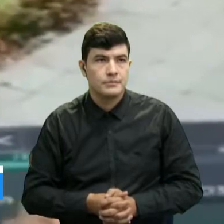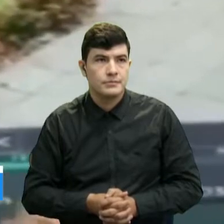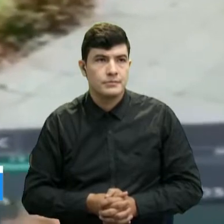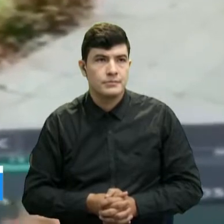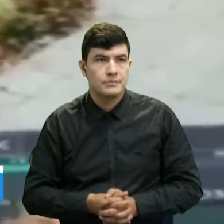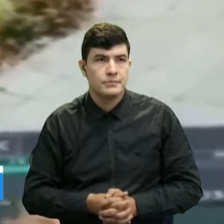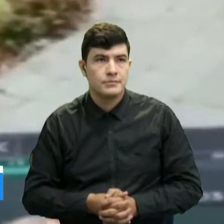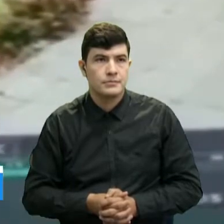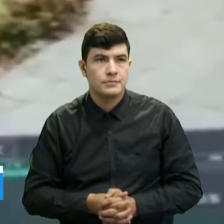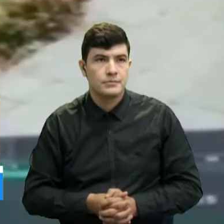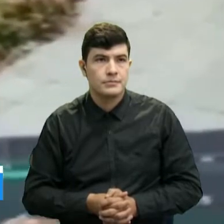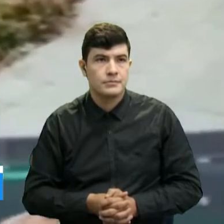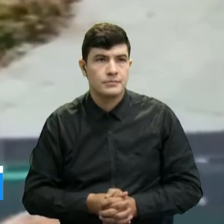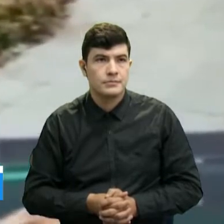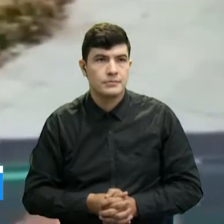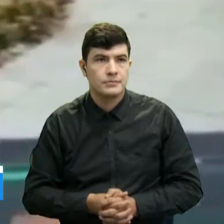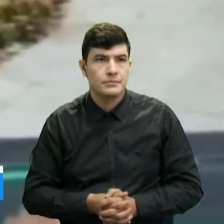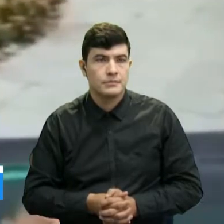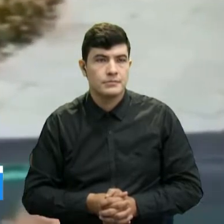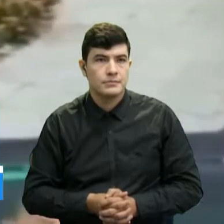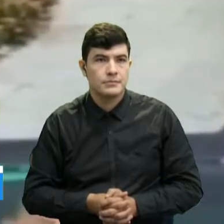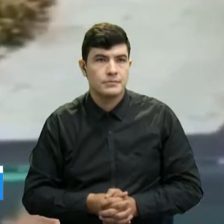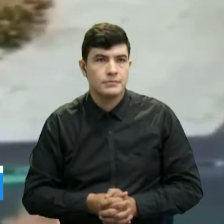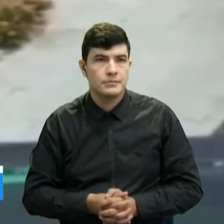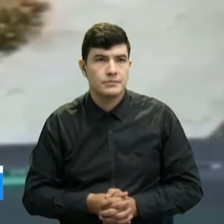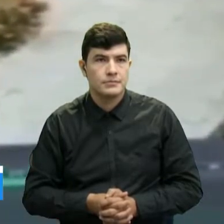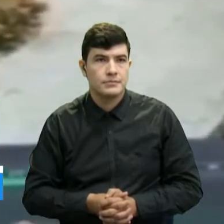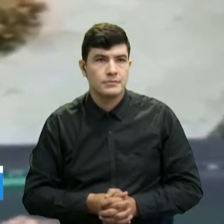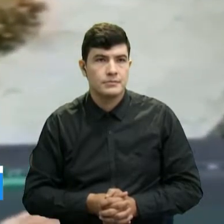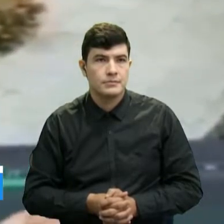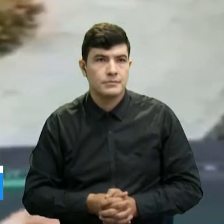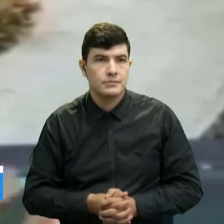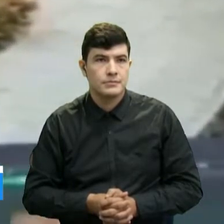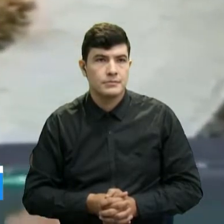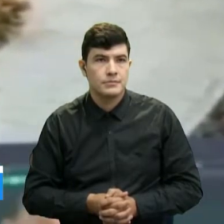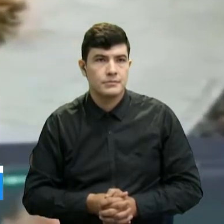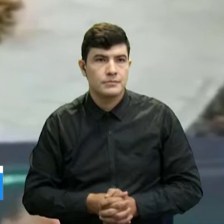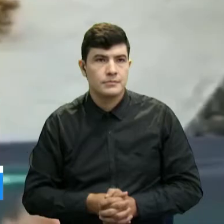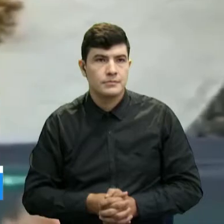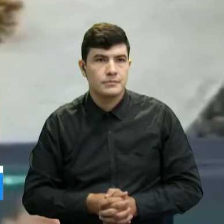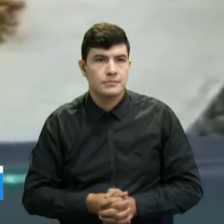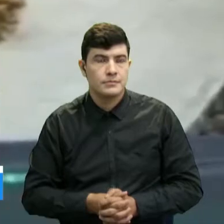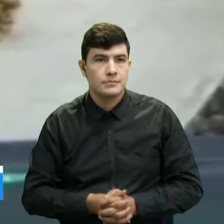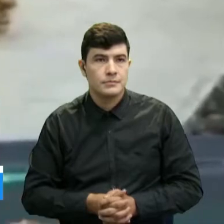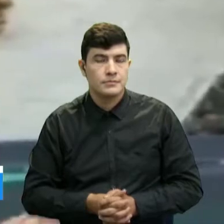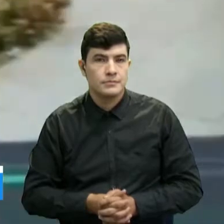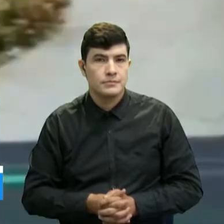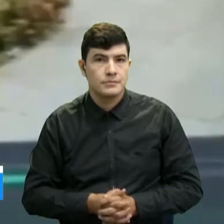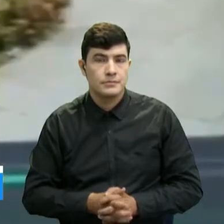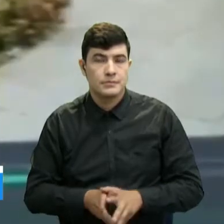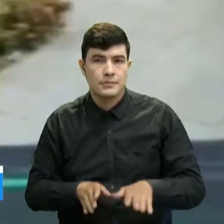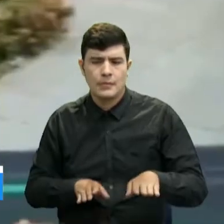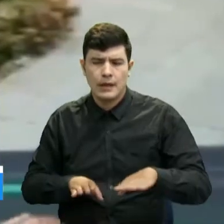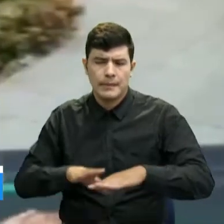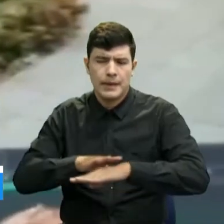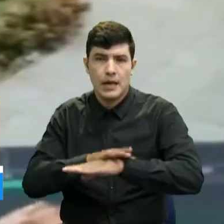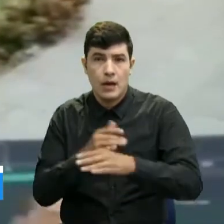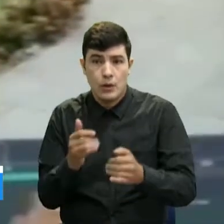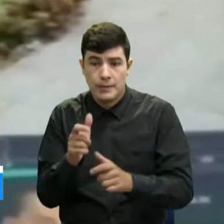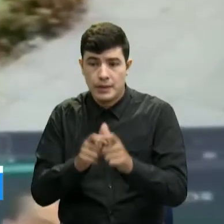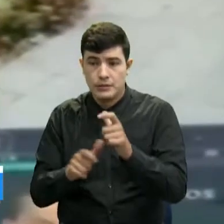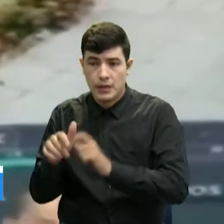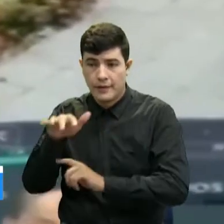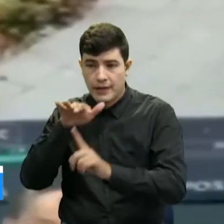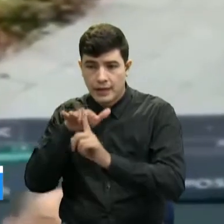caer sobre una jardinera o un andén de este sector residencial. Hasta el momento las autoridades no reportan